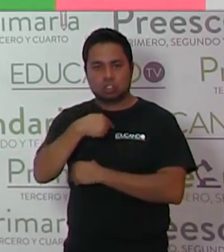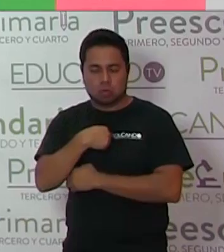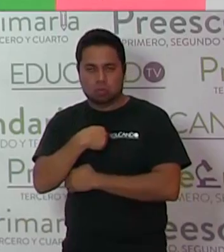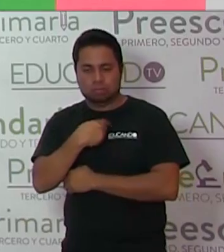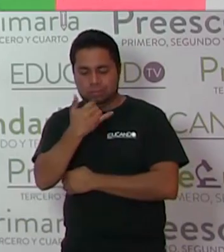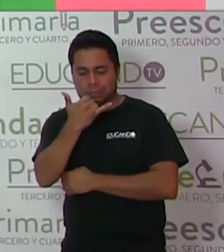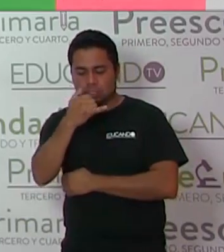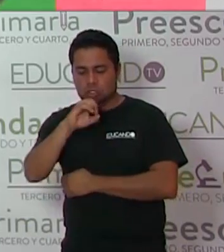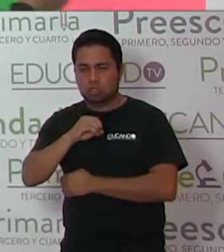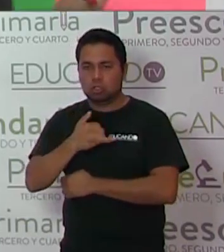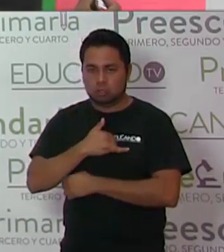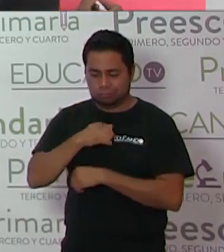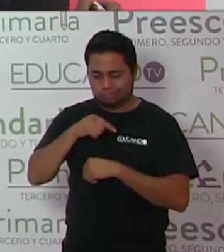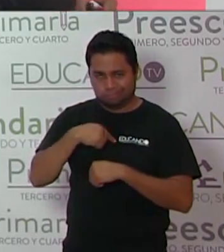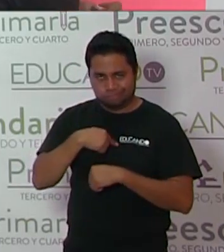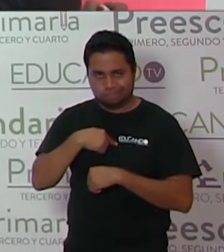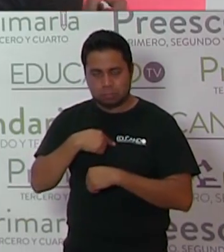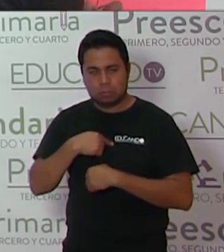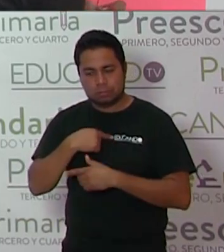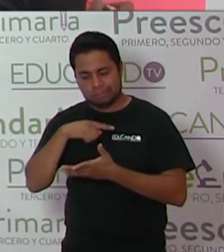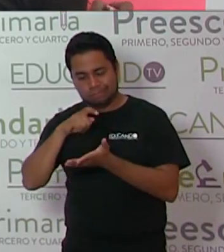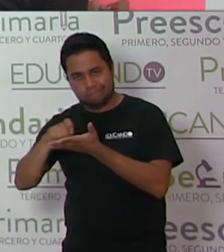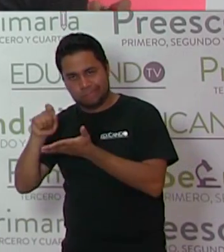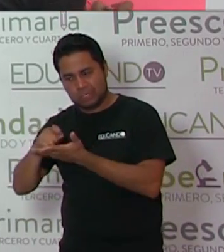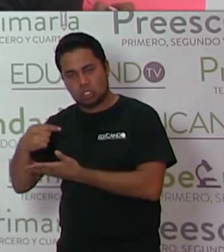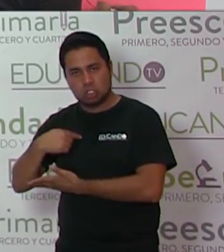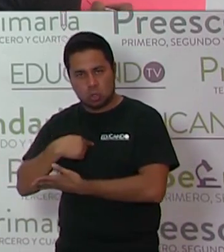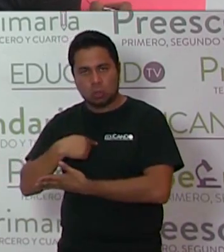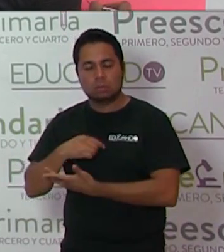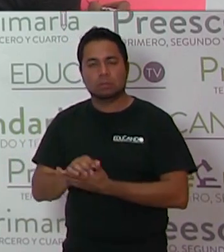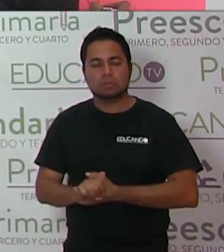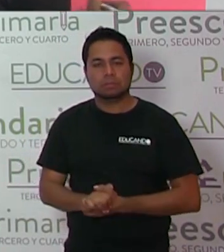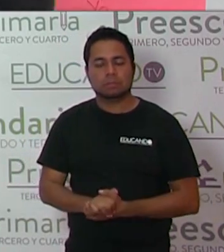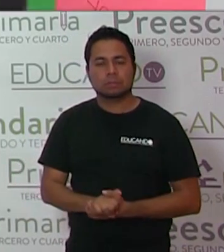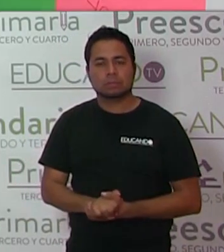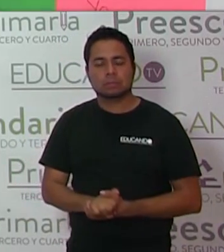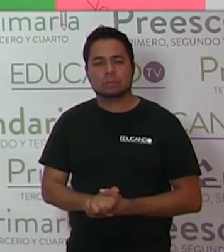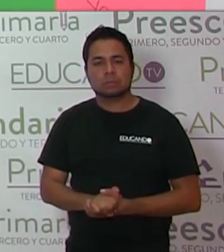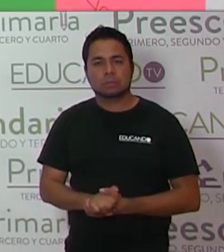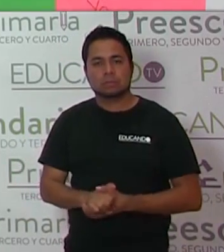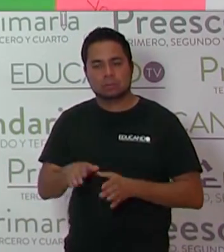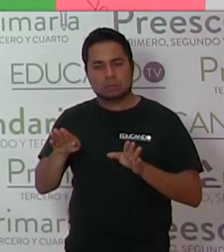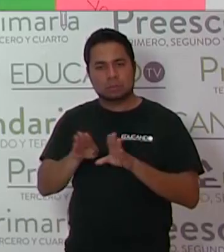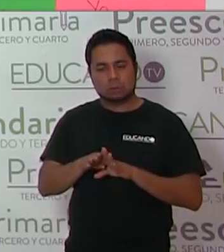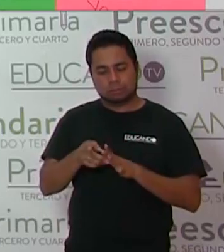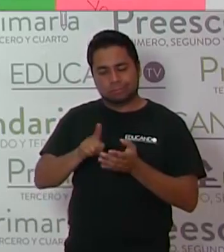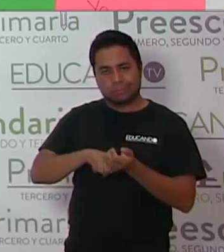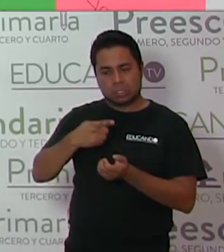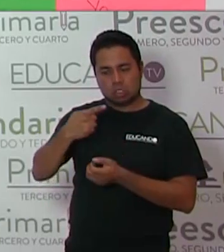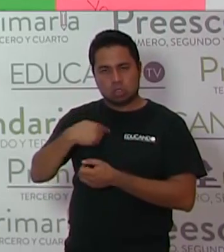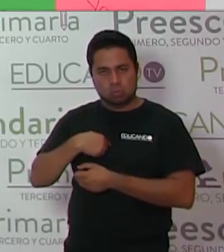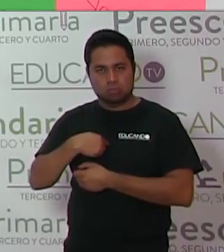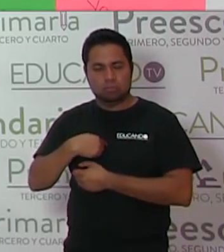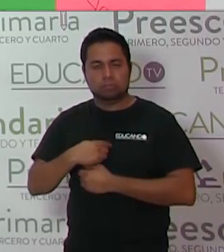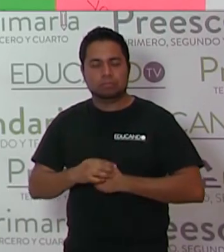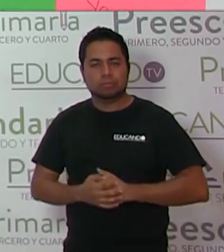yo. Lo voy a escribir acá. Yo. Desde la perspectiva del yo.